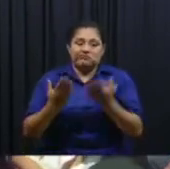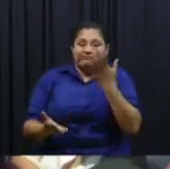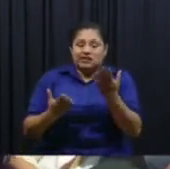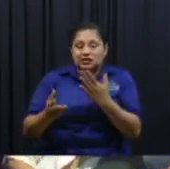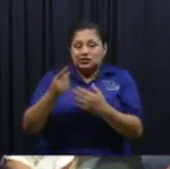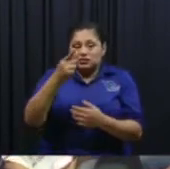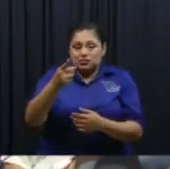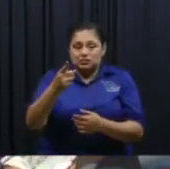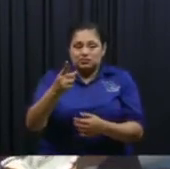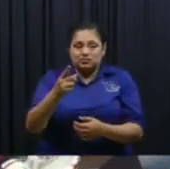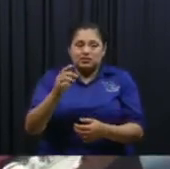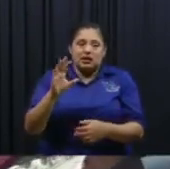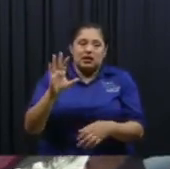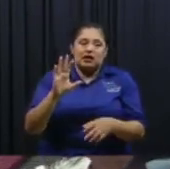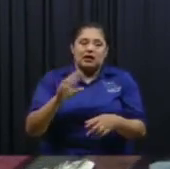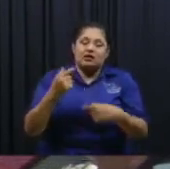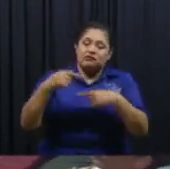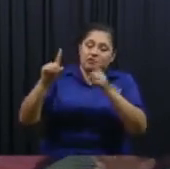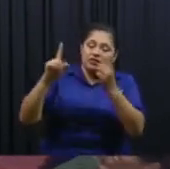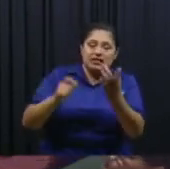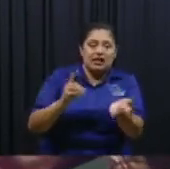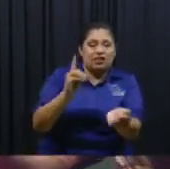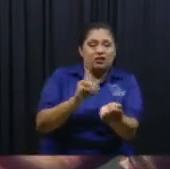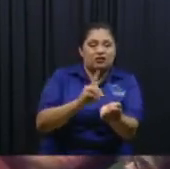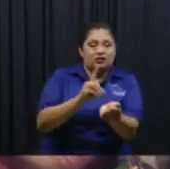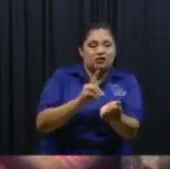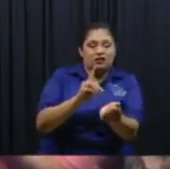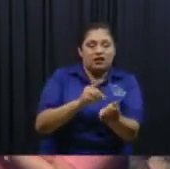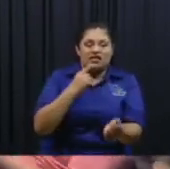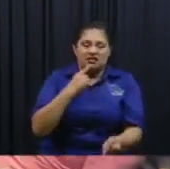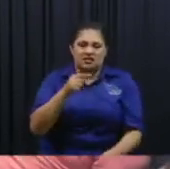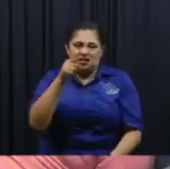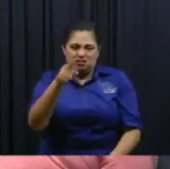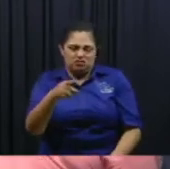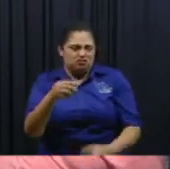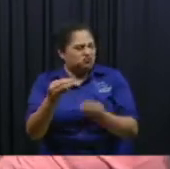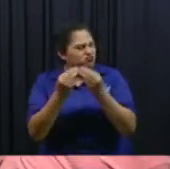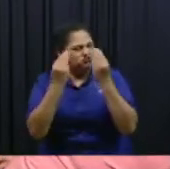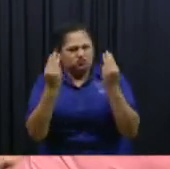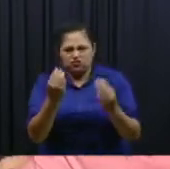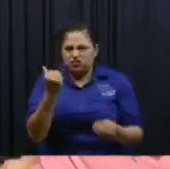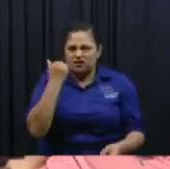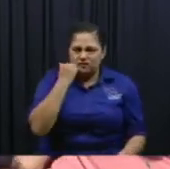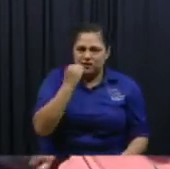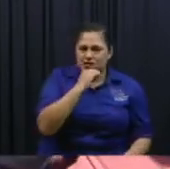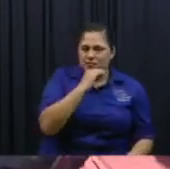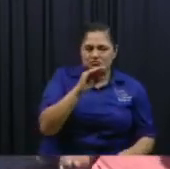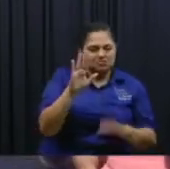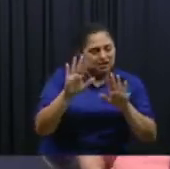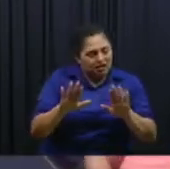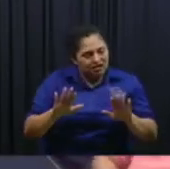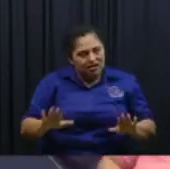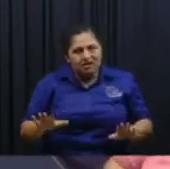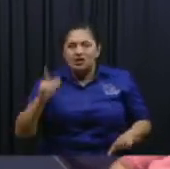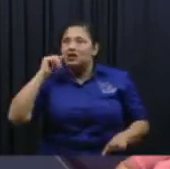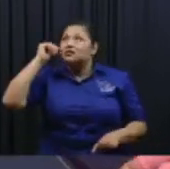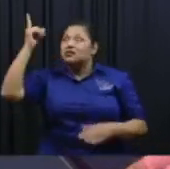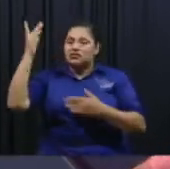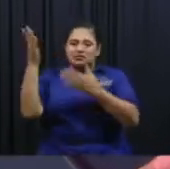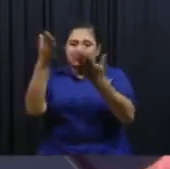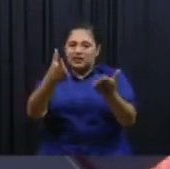señor te va a dar por eso dele un aplauso al señor y después le va a decir un versículo que a mí me impresiona dice la Biblia